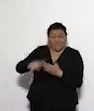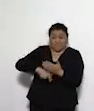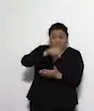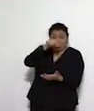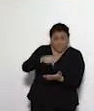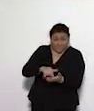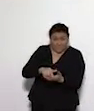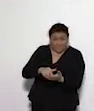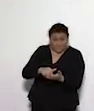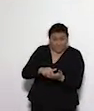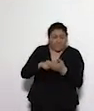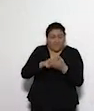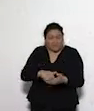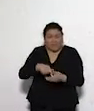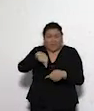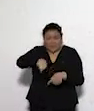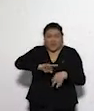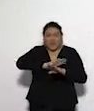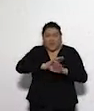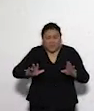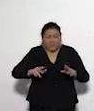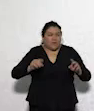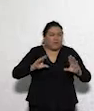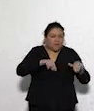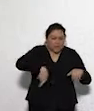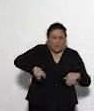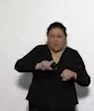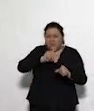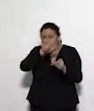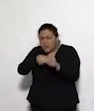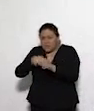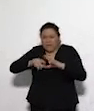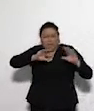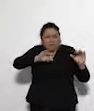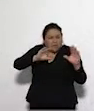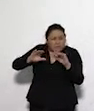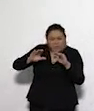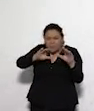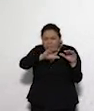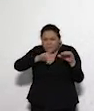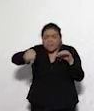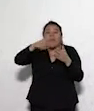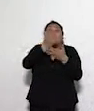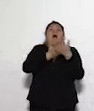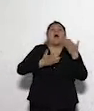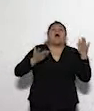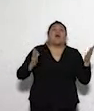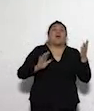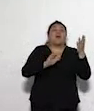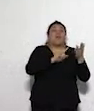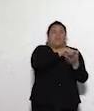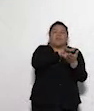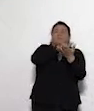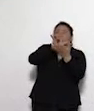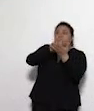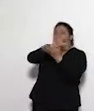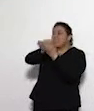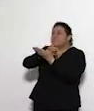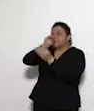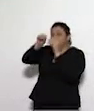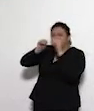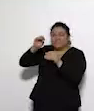de las personas que forjaron la institucionalidad y el sistema jurídico de México moderno, y ante este cuadro del maestro Sergio